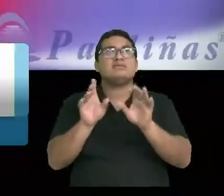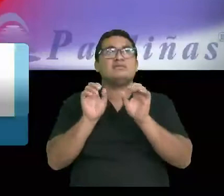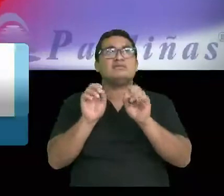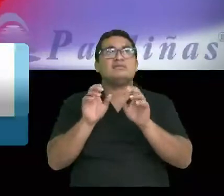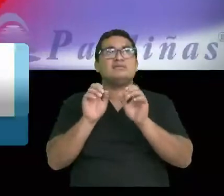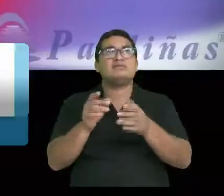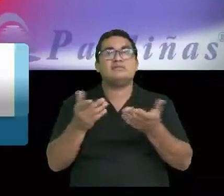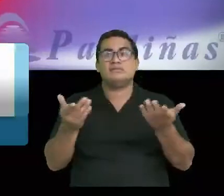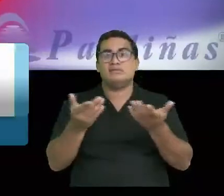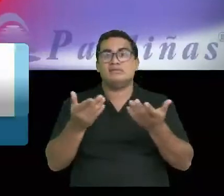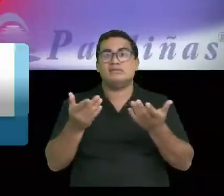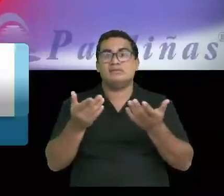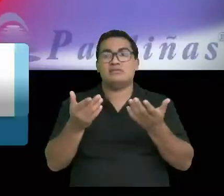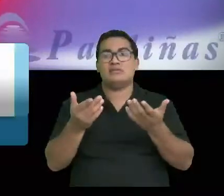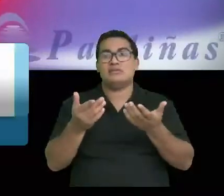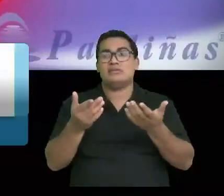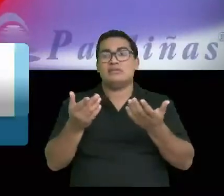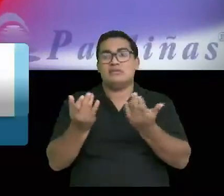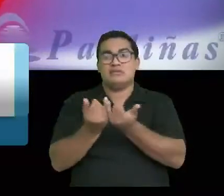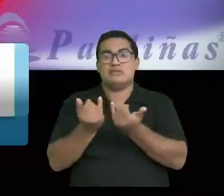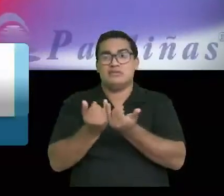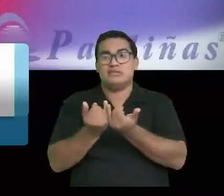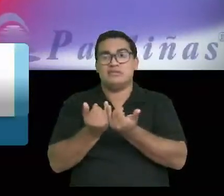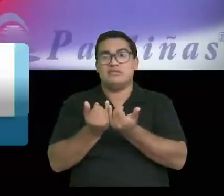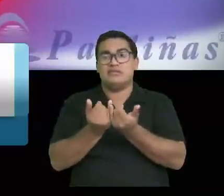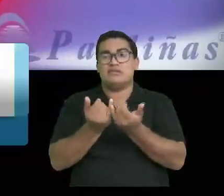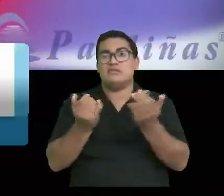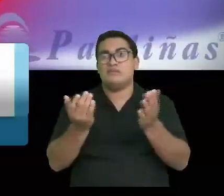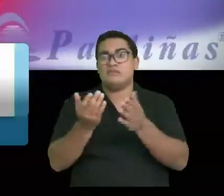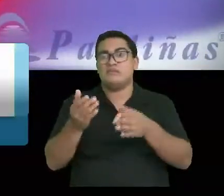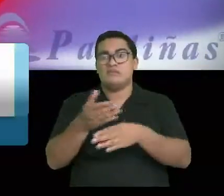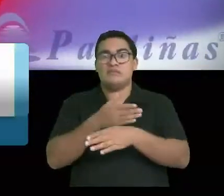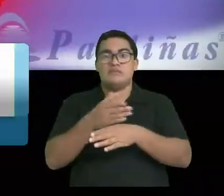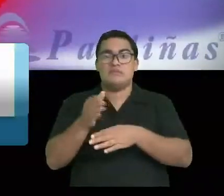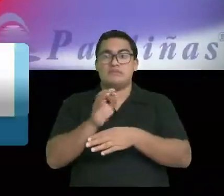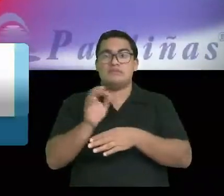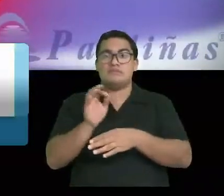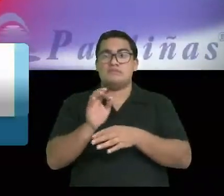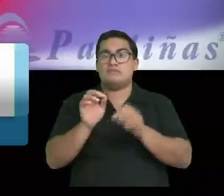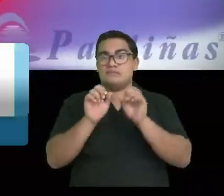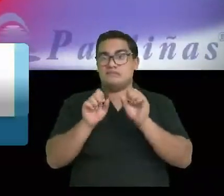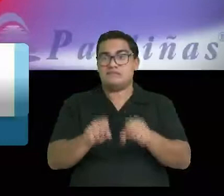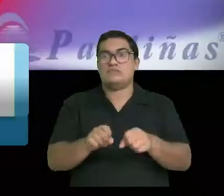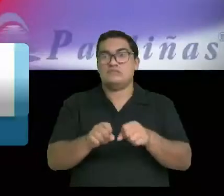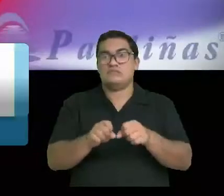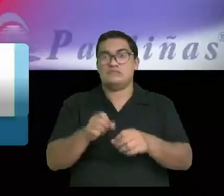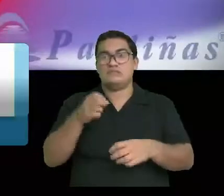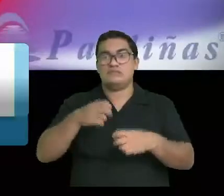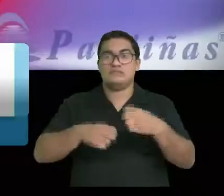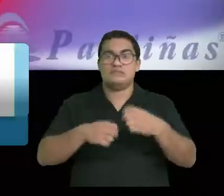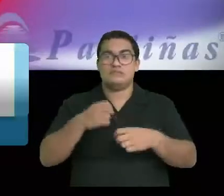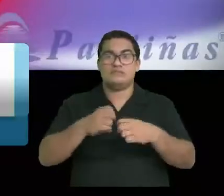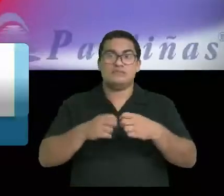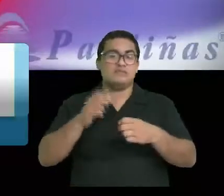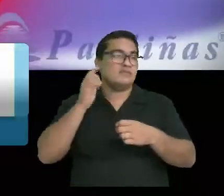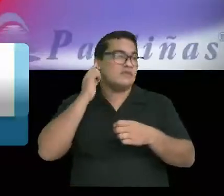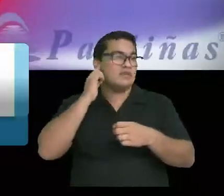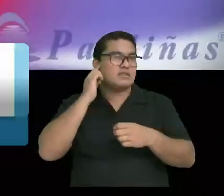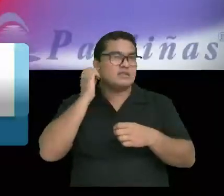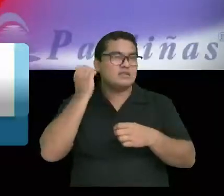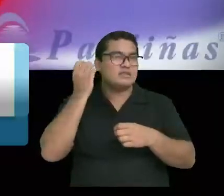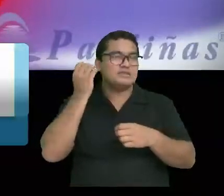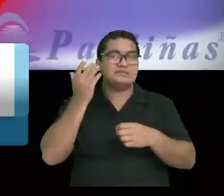de la masticación, incluso en etapas crónicas, puede dar lugar a trastornos de la articulación de la